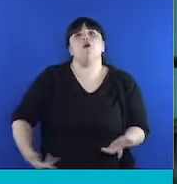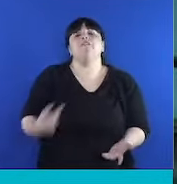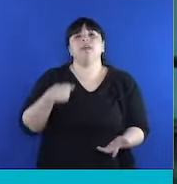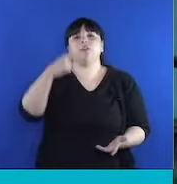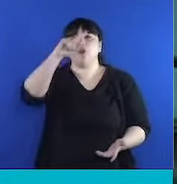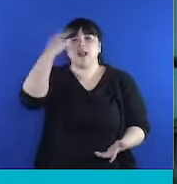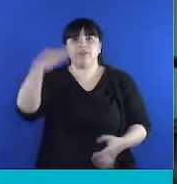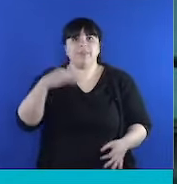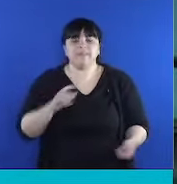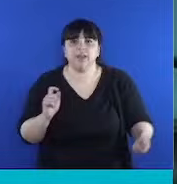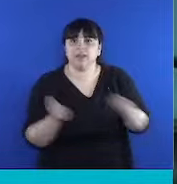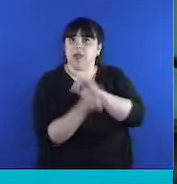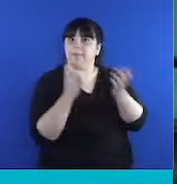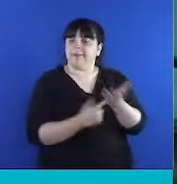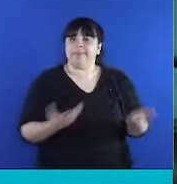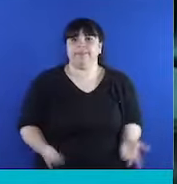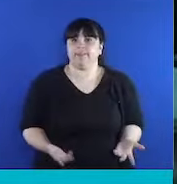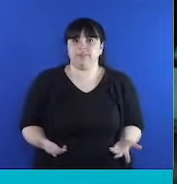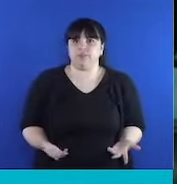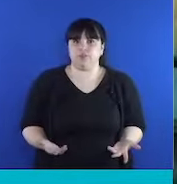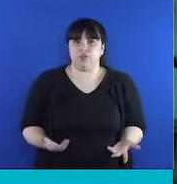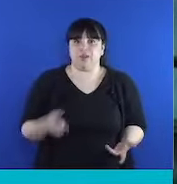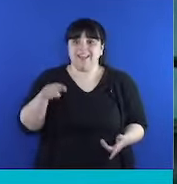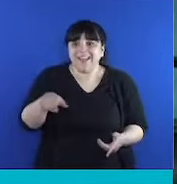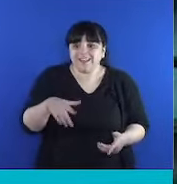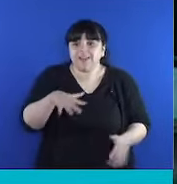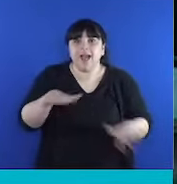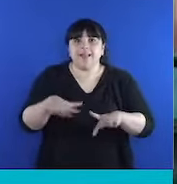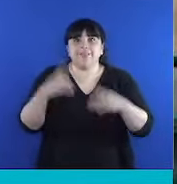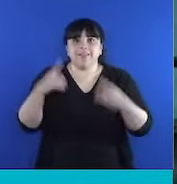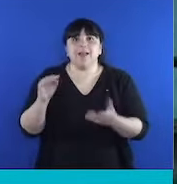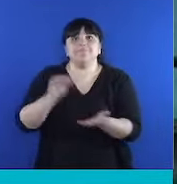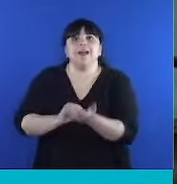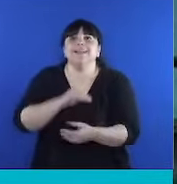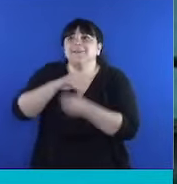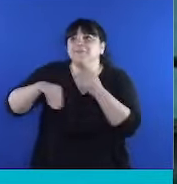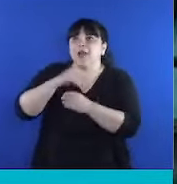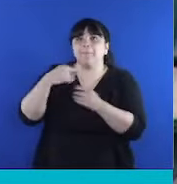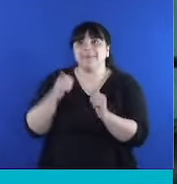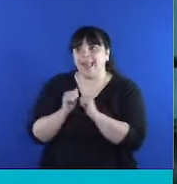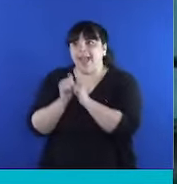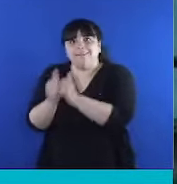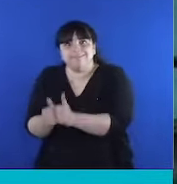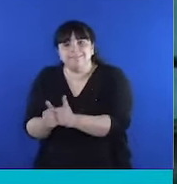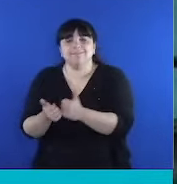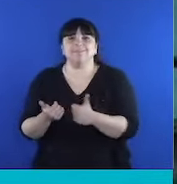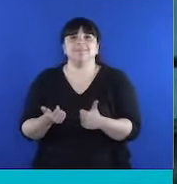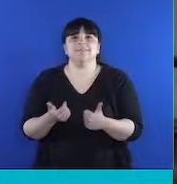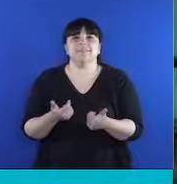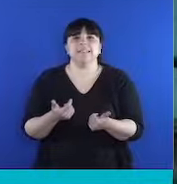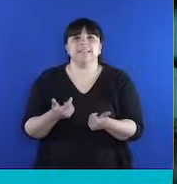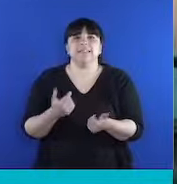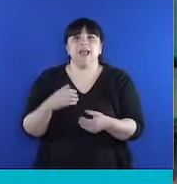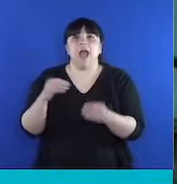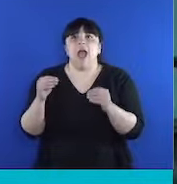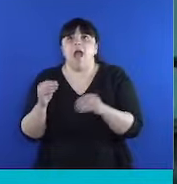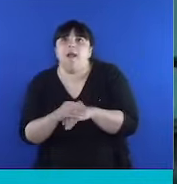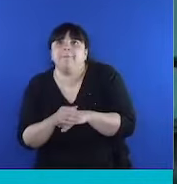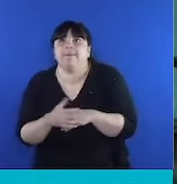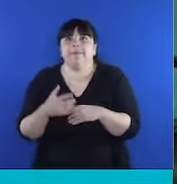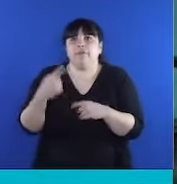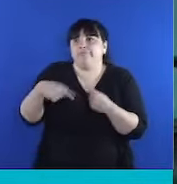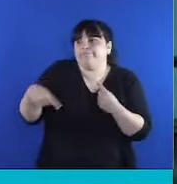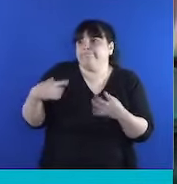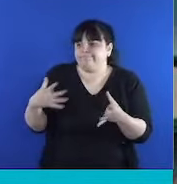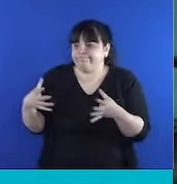Nacional, genera una actividad adicional, porque los acompañan sus familiares, porque los acompañan amigos y amigas,